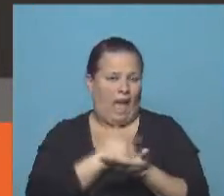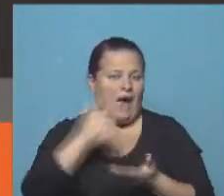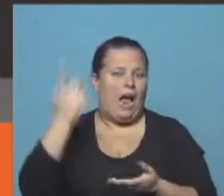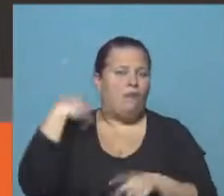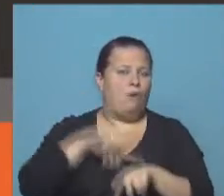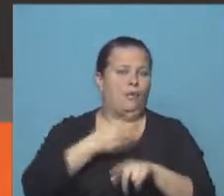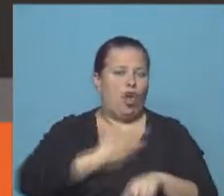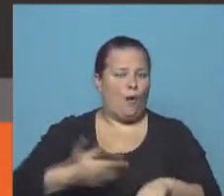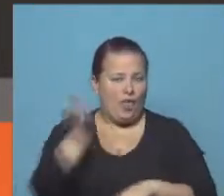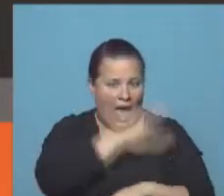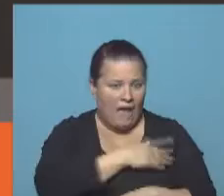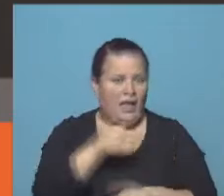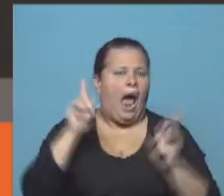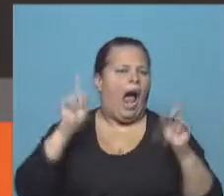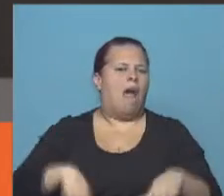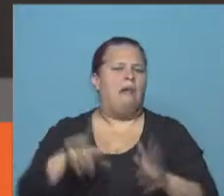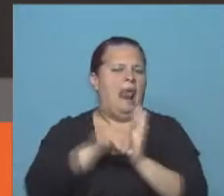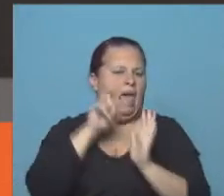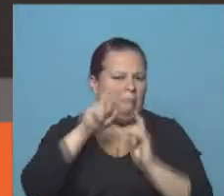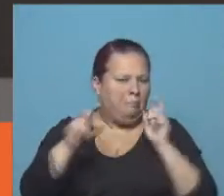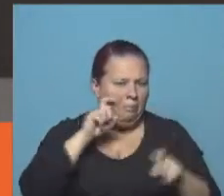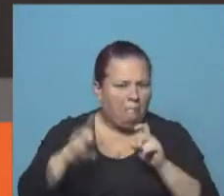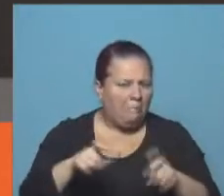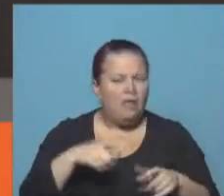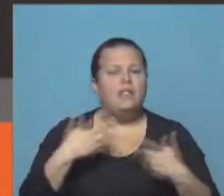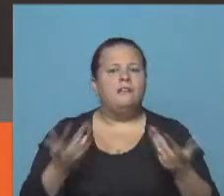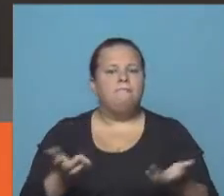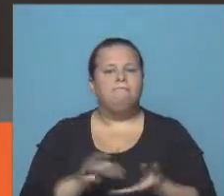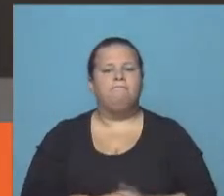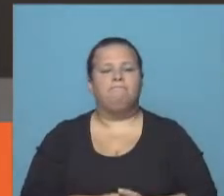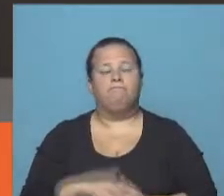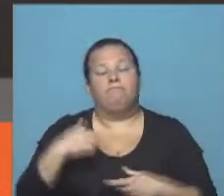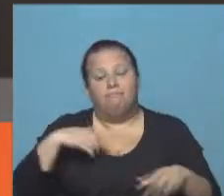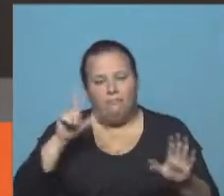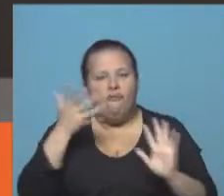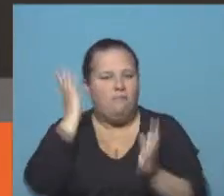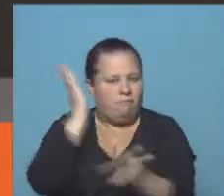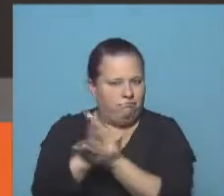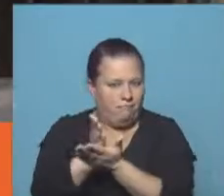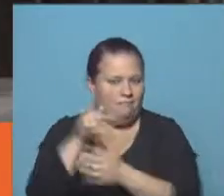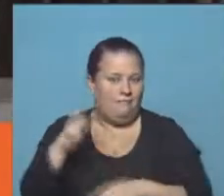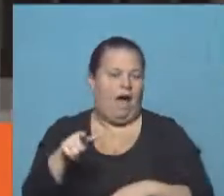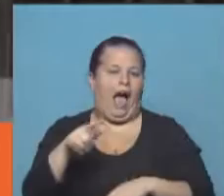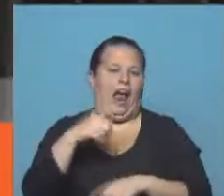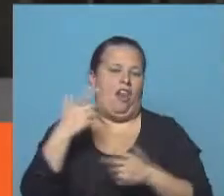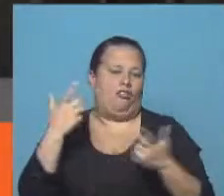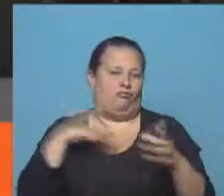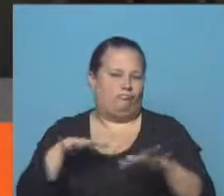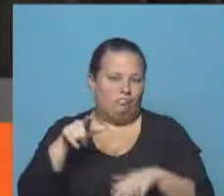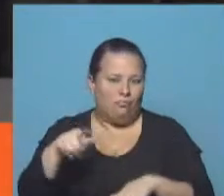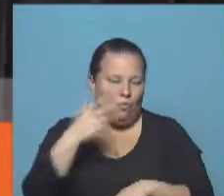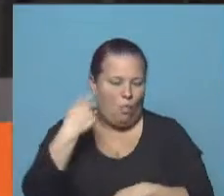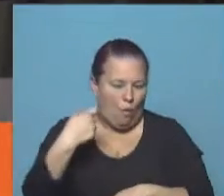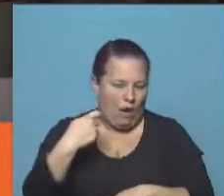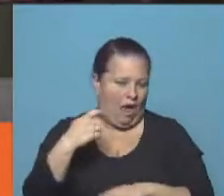durante la anterior administración, que desconoció todas las leyes y que yo diría que castigó al sector pasivo de manera